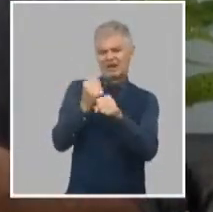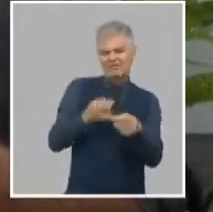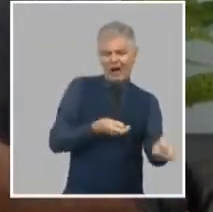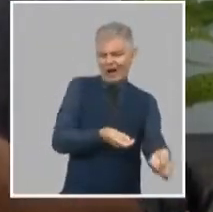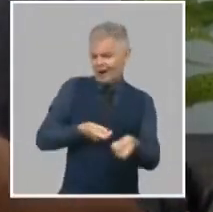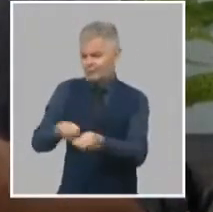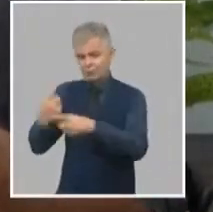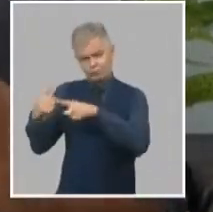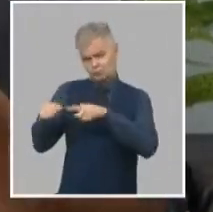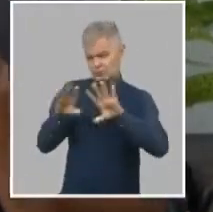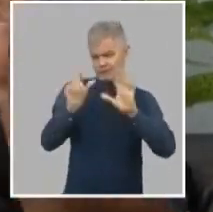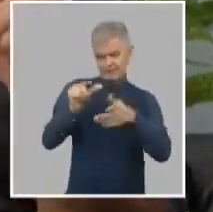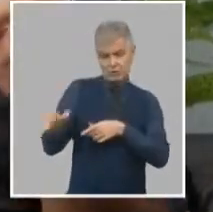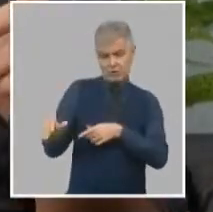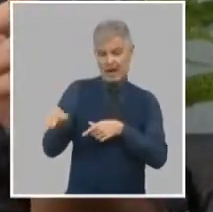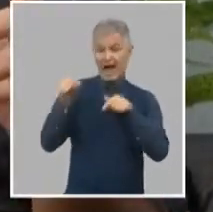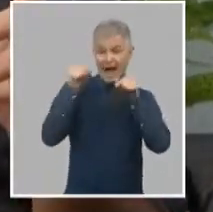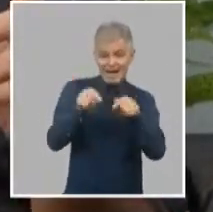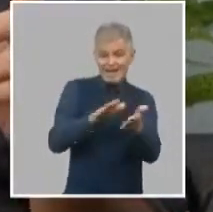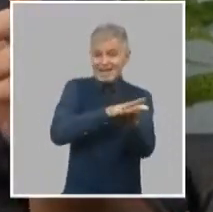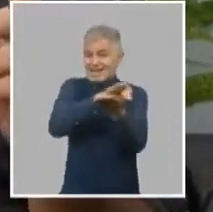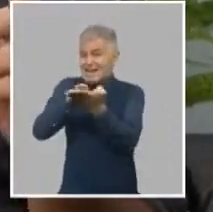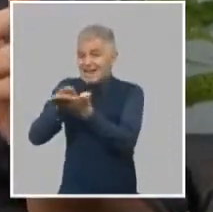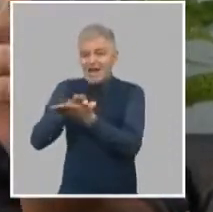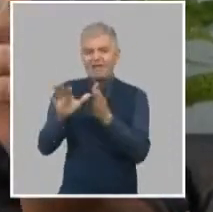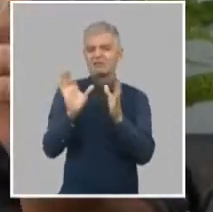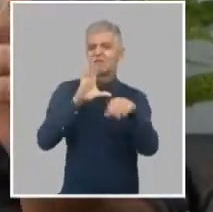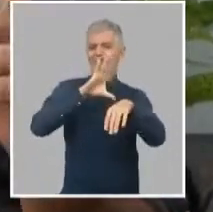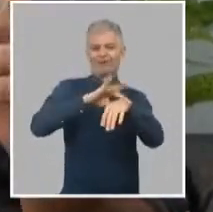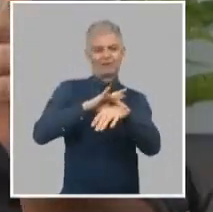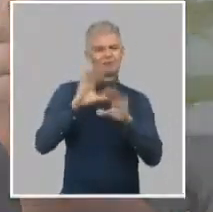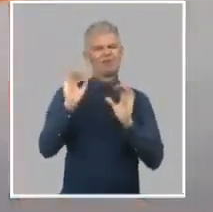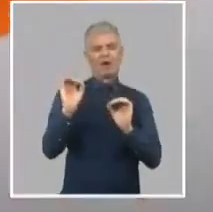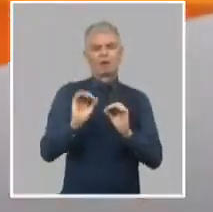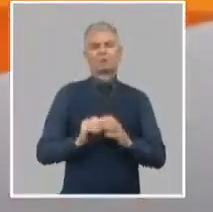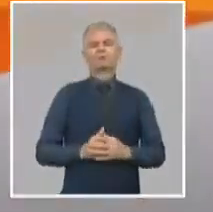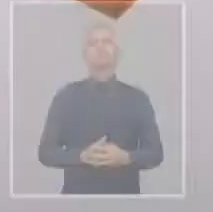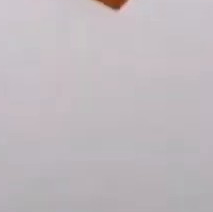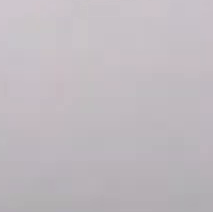tipo, nadie se enfermara.